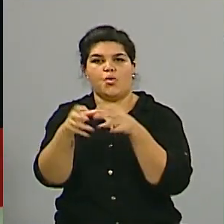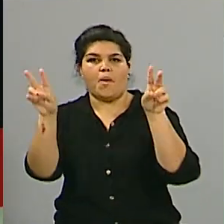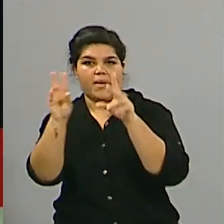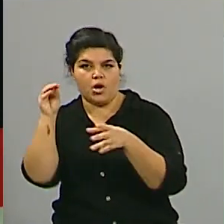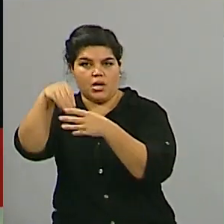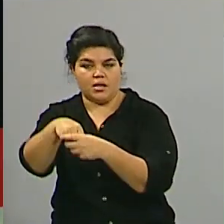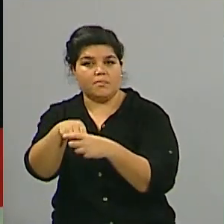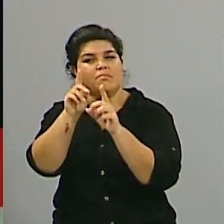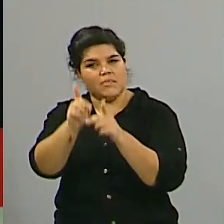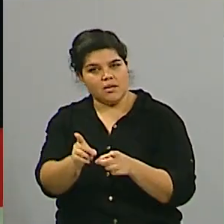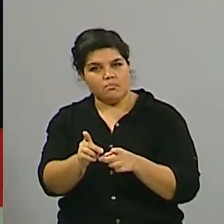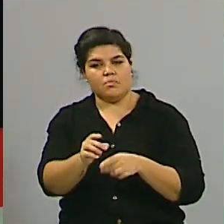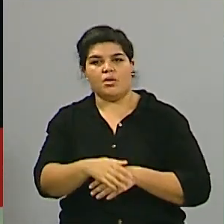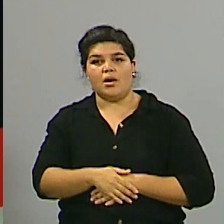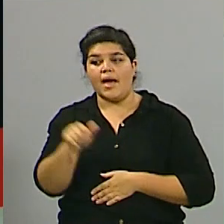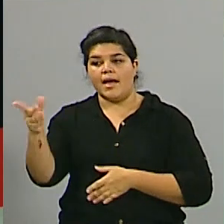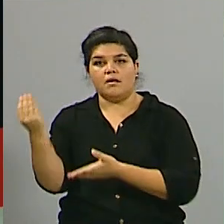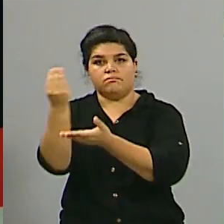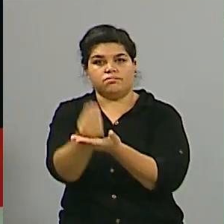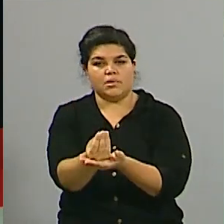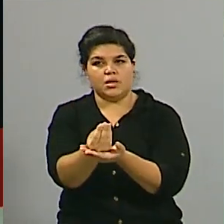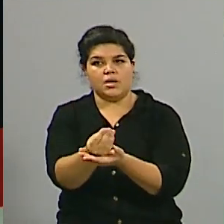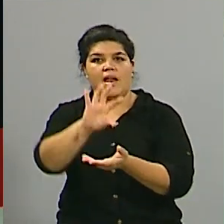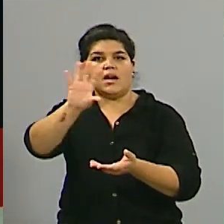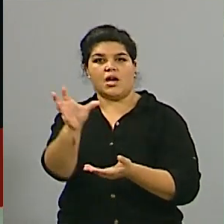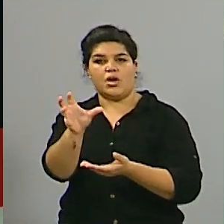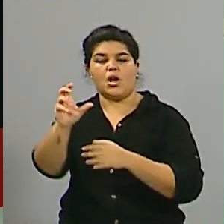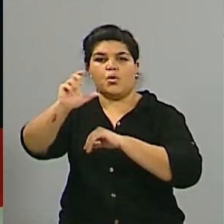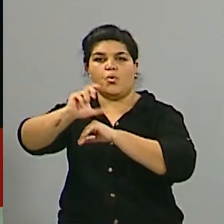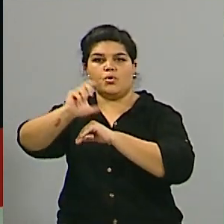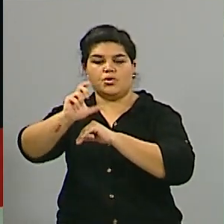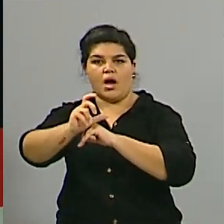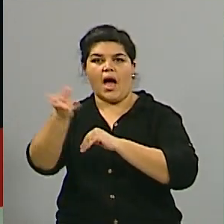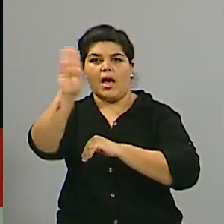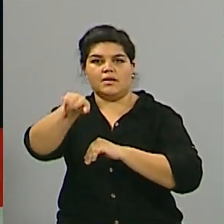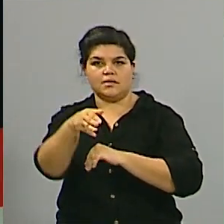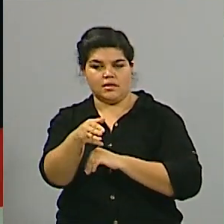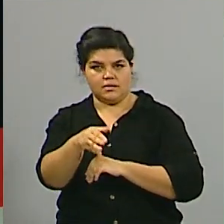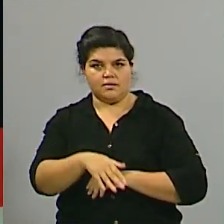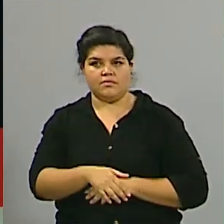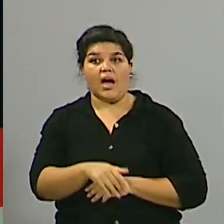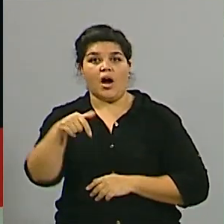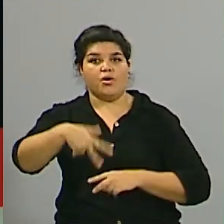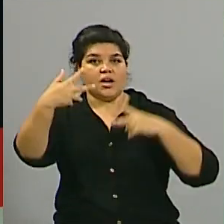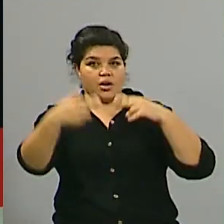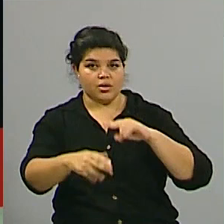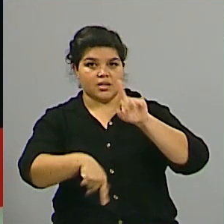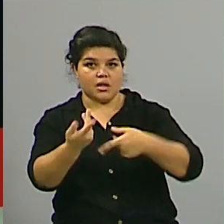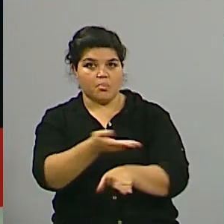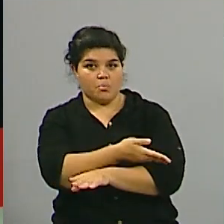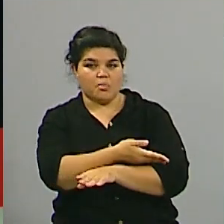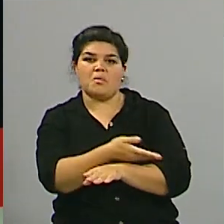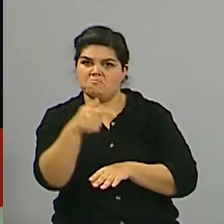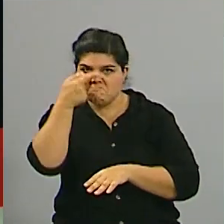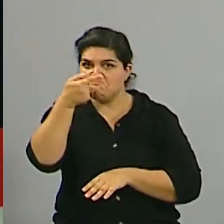quien está al frente de la regional Cuyo de ANSES, de la Oficina Regional Cuyo de ANSES. Nosotros nos vamos a ir a una pausa. Ha sido realmente